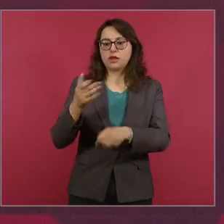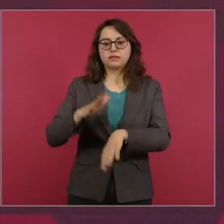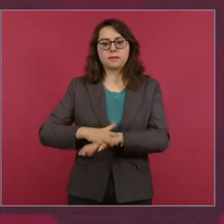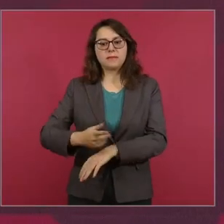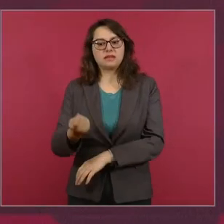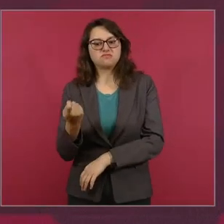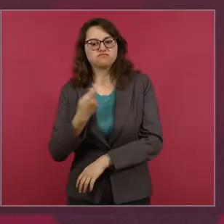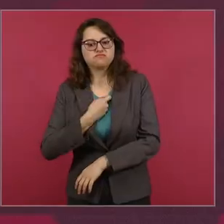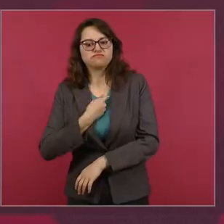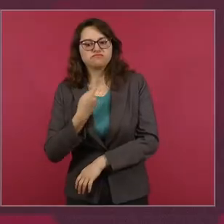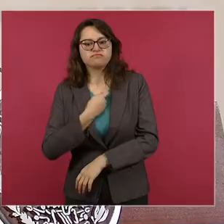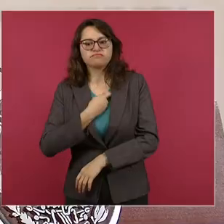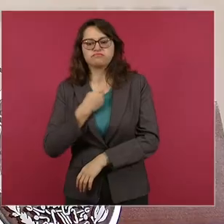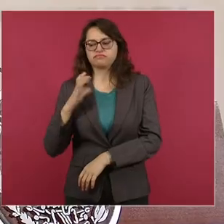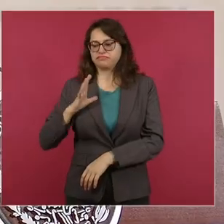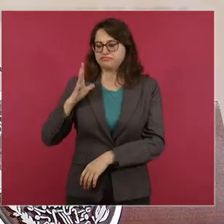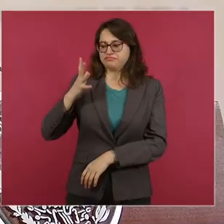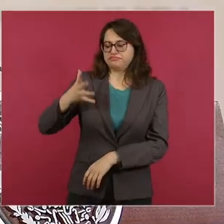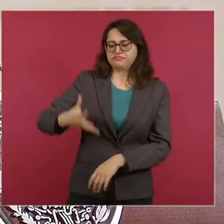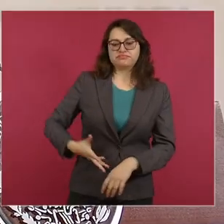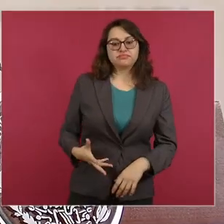grandeza cultural